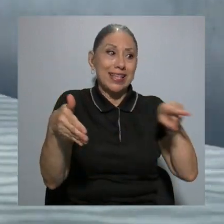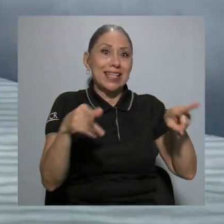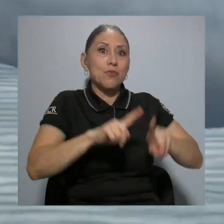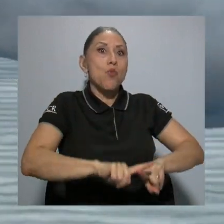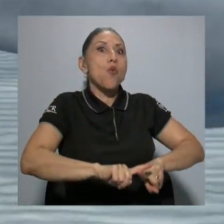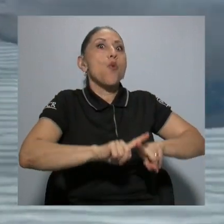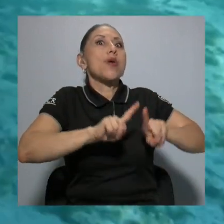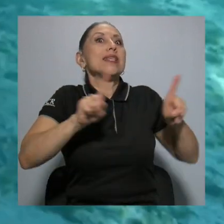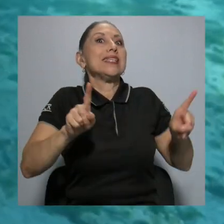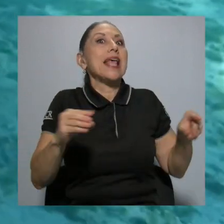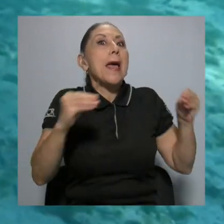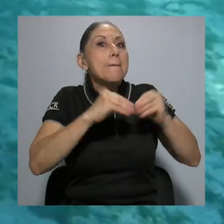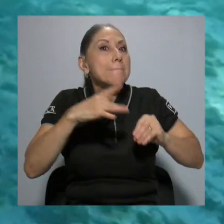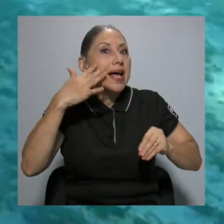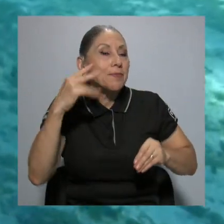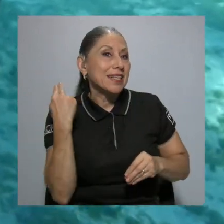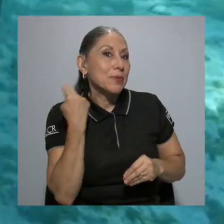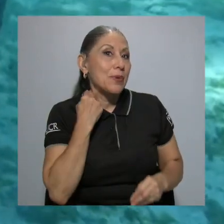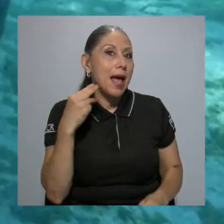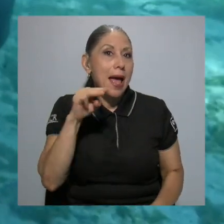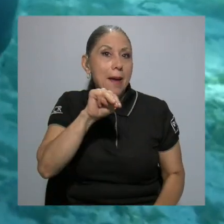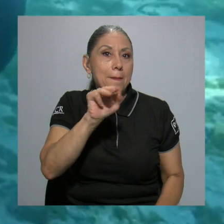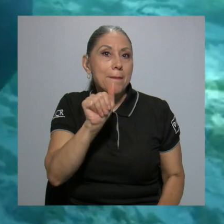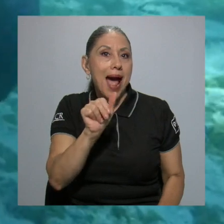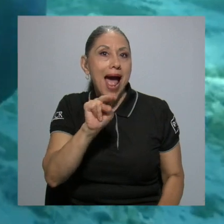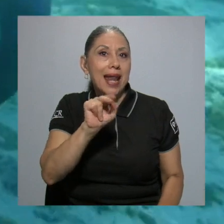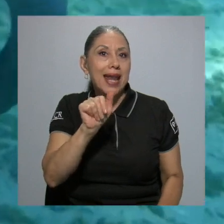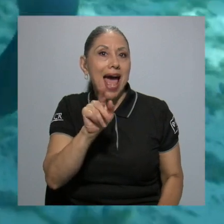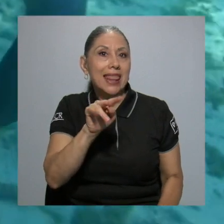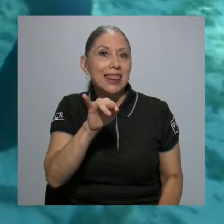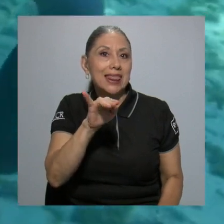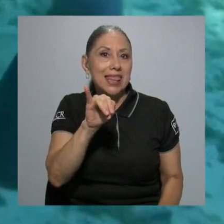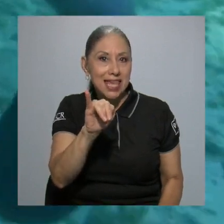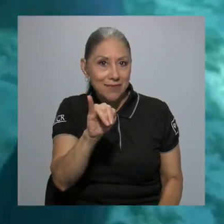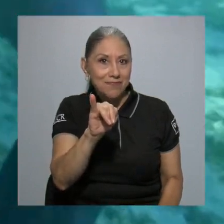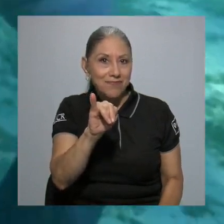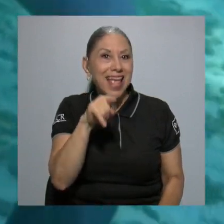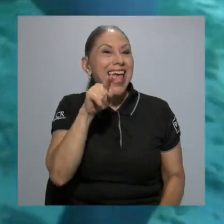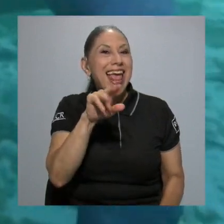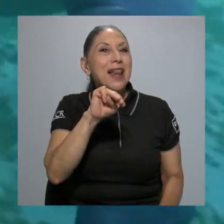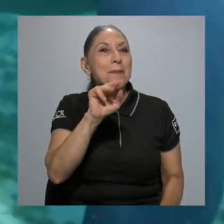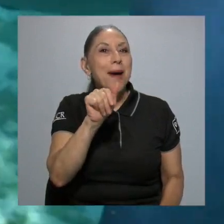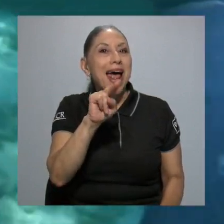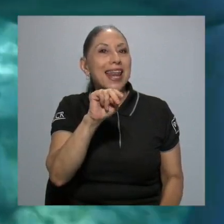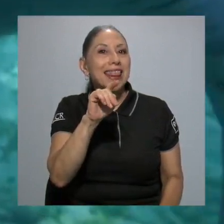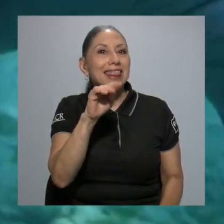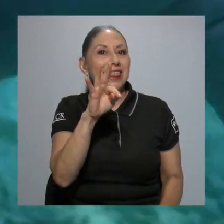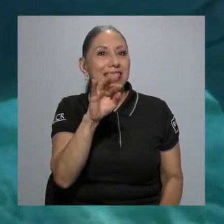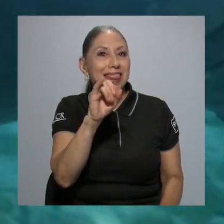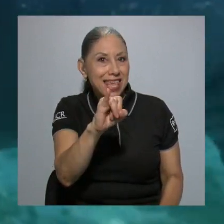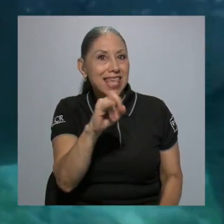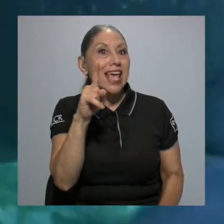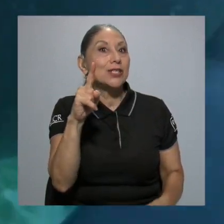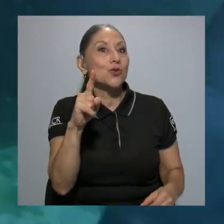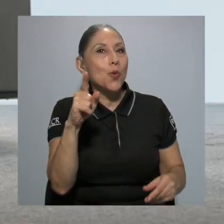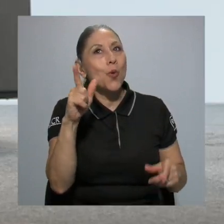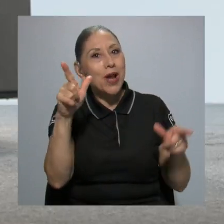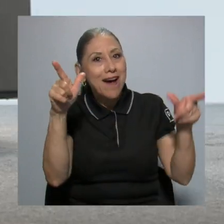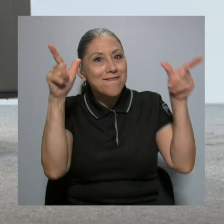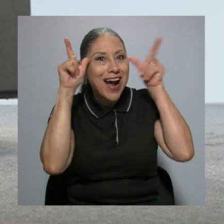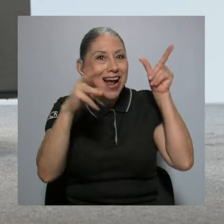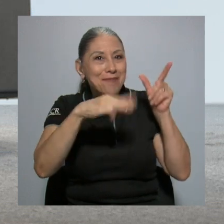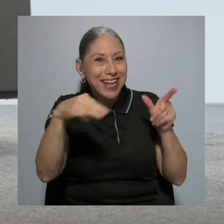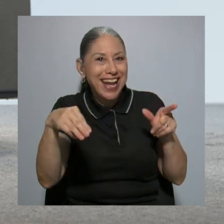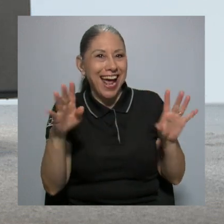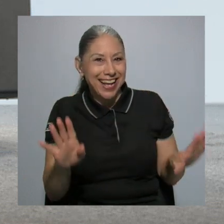esqueleto de un manatí. No sé si un manatí, una vaca marina. Nosotros tenemos el manatí aquí. Bueno, si tú